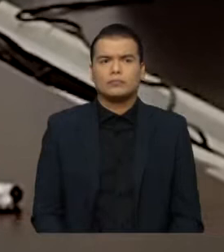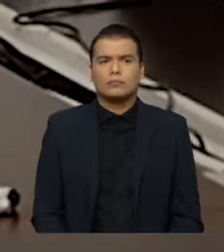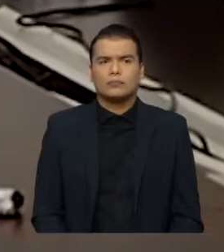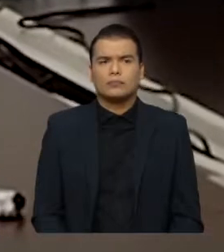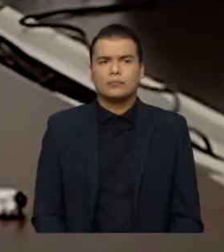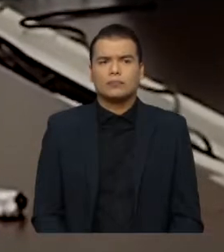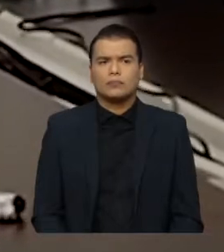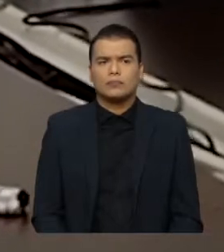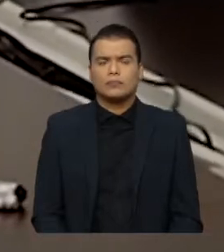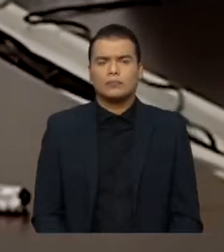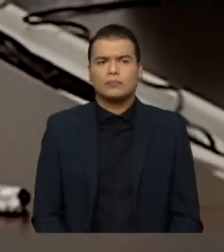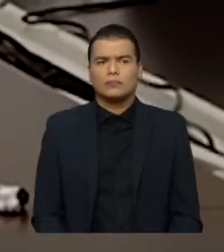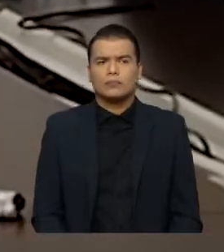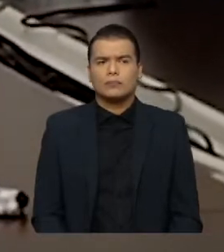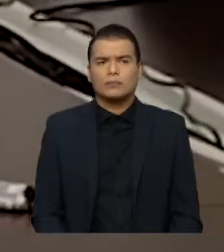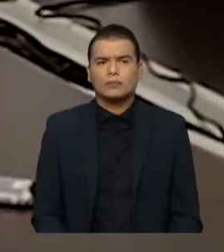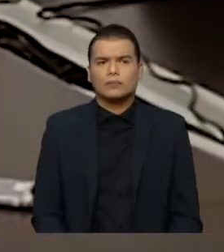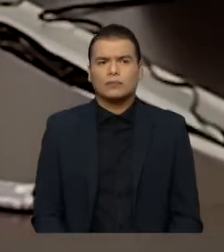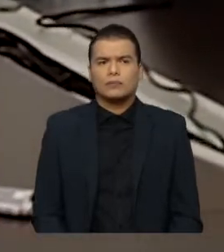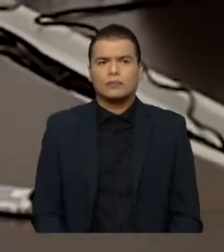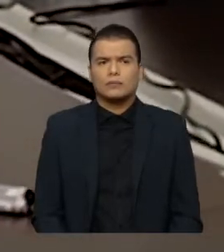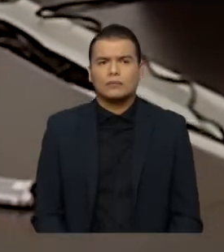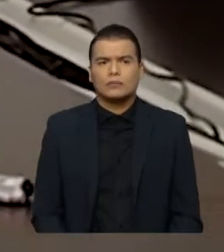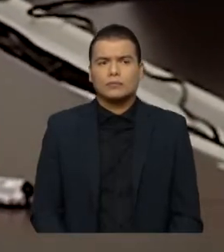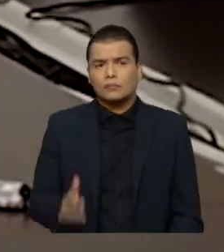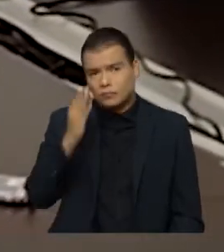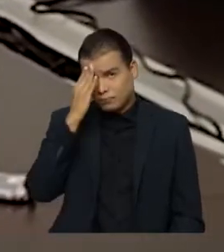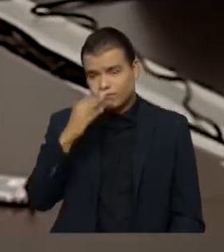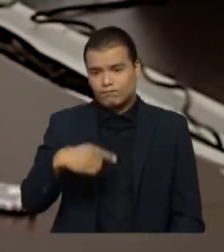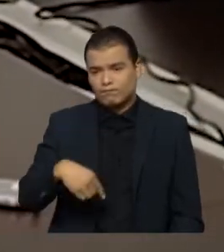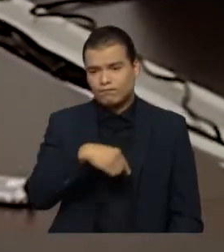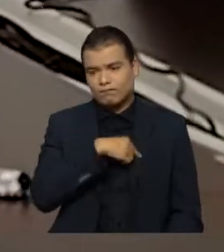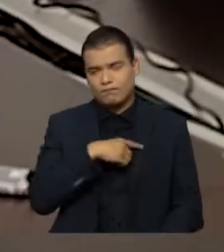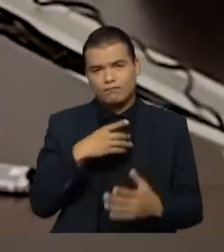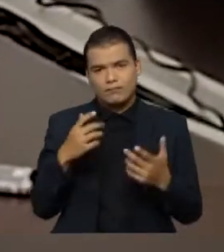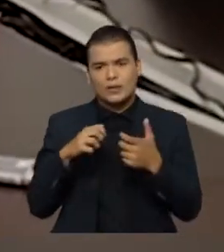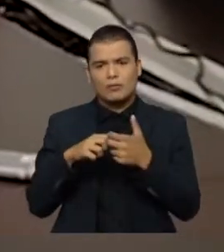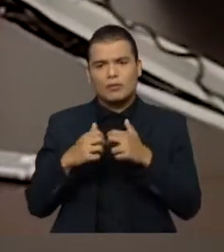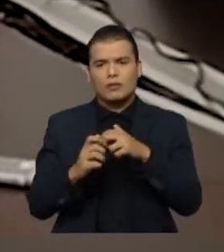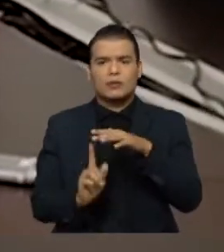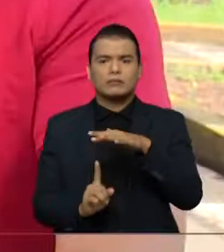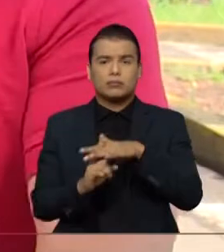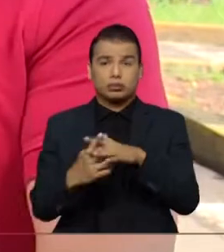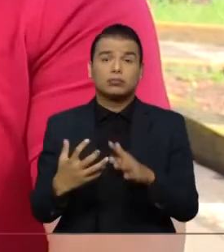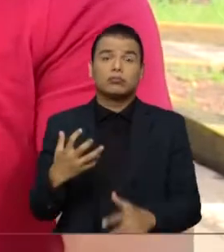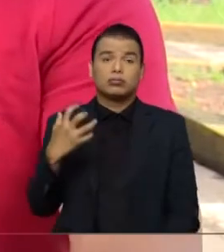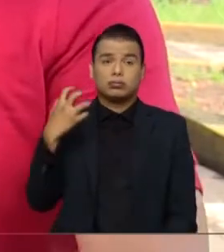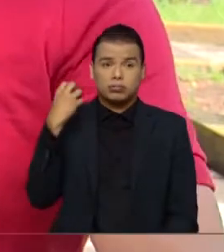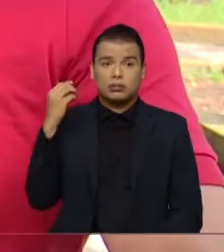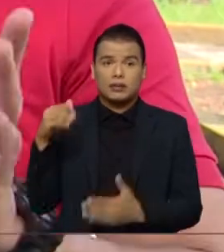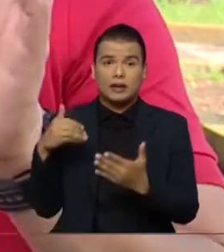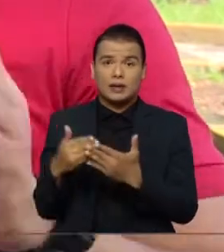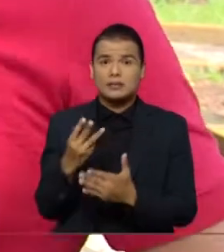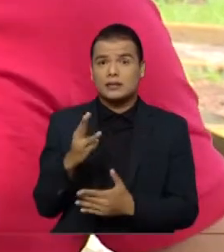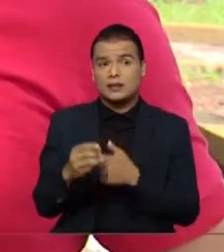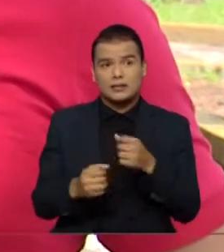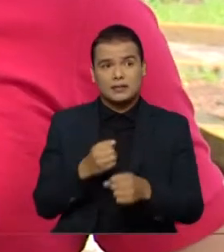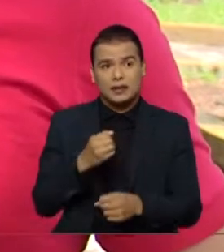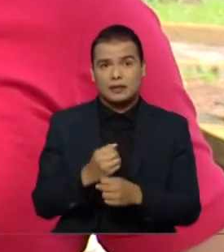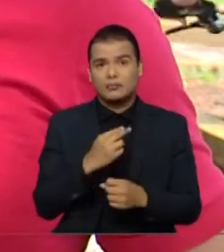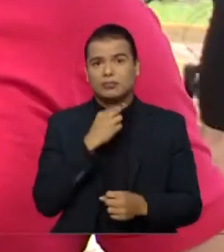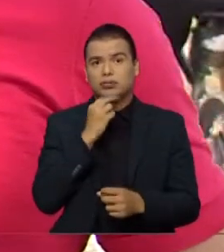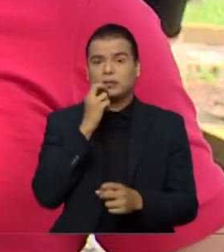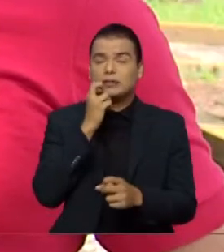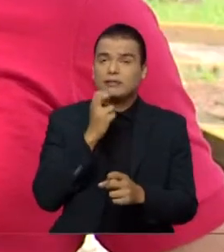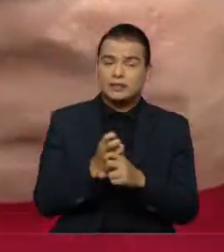el fruto de problemas estructurales del sistema que empezaron desde el inicio la secretaría de paz de